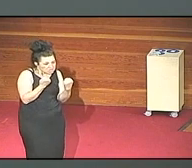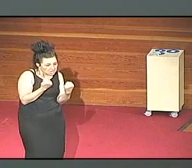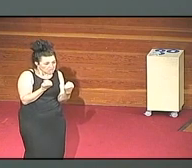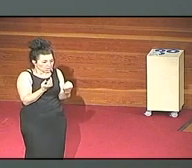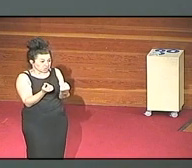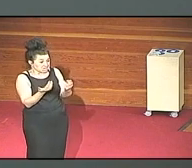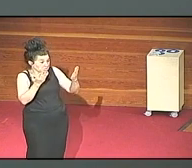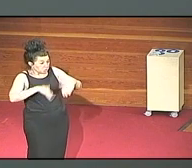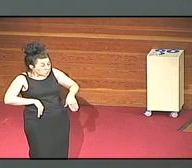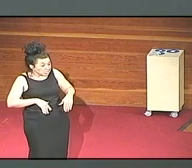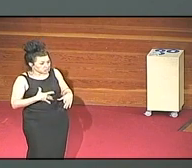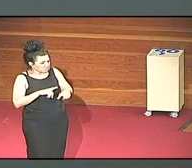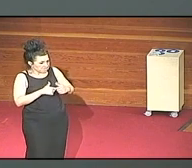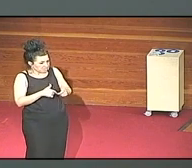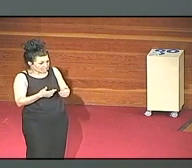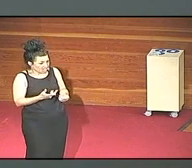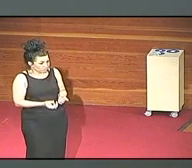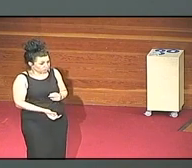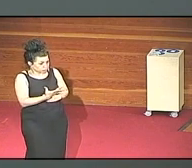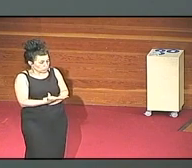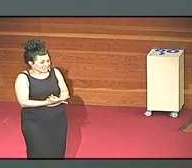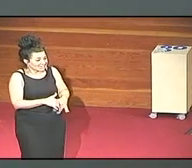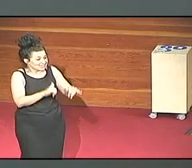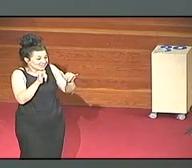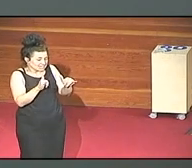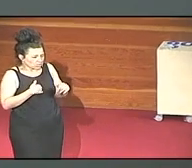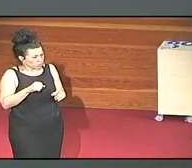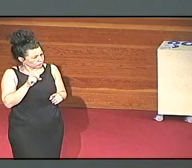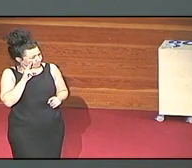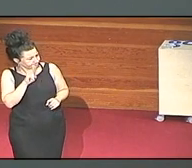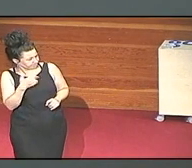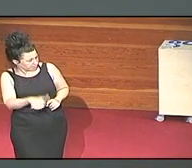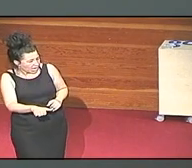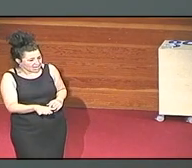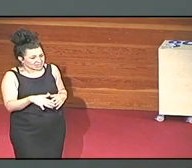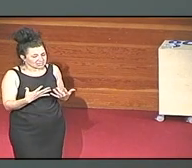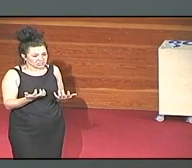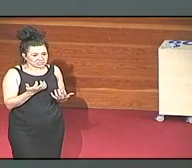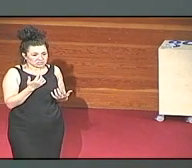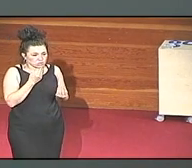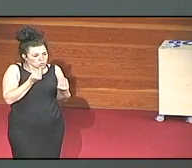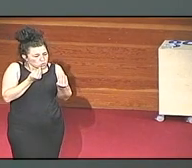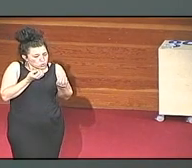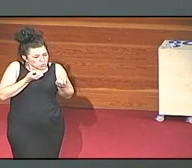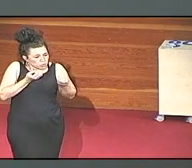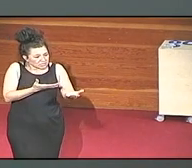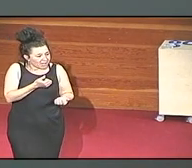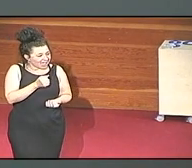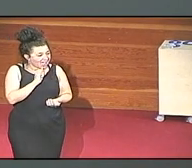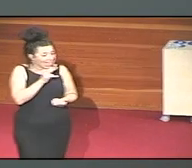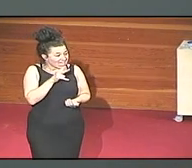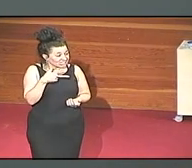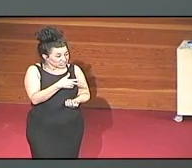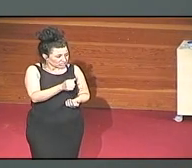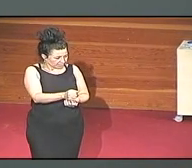dinero ni siquiera para formar una familia listo si eso no ocurre os contaba la historia de the eyes es una chica que fue